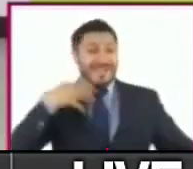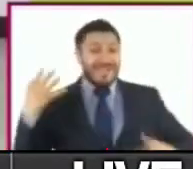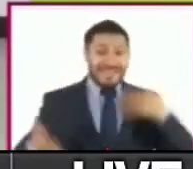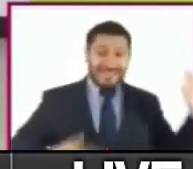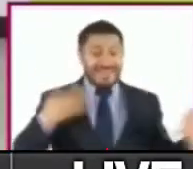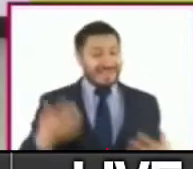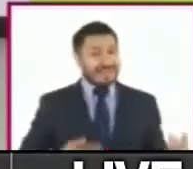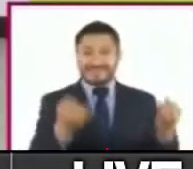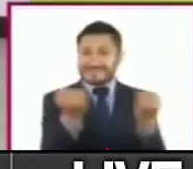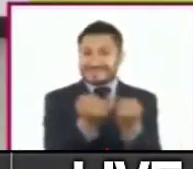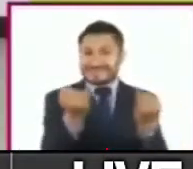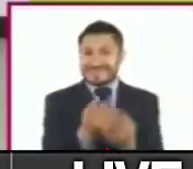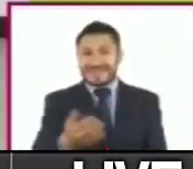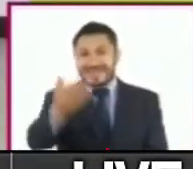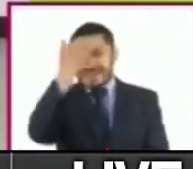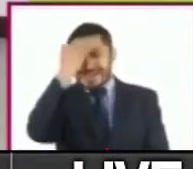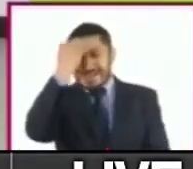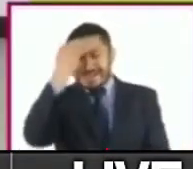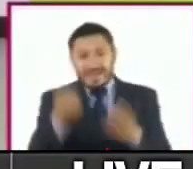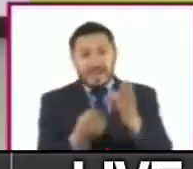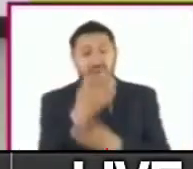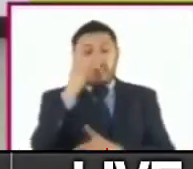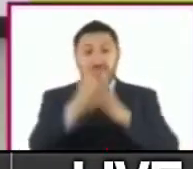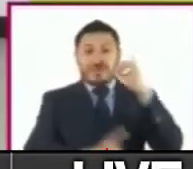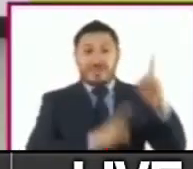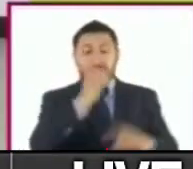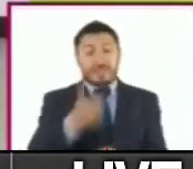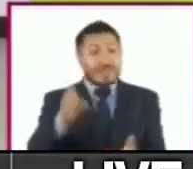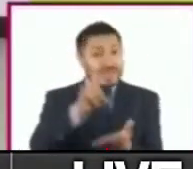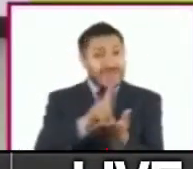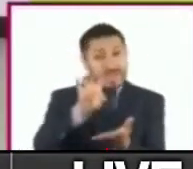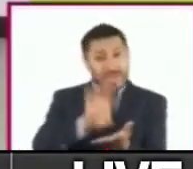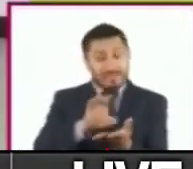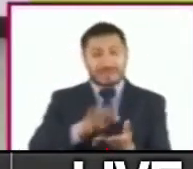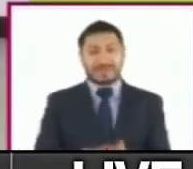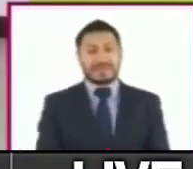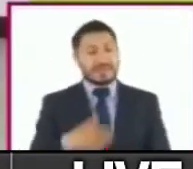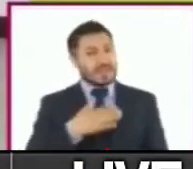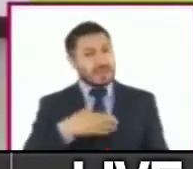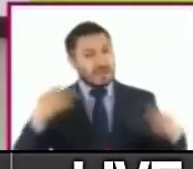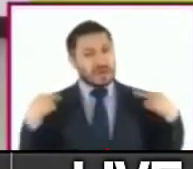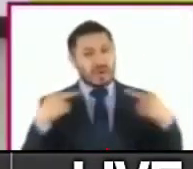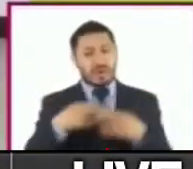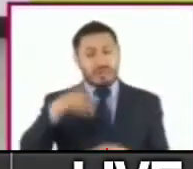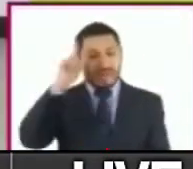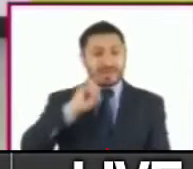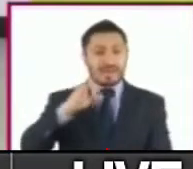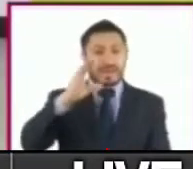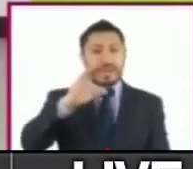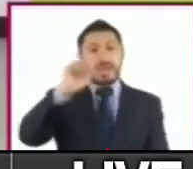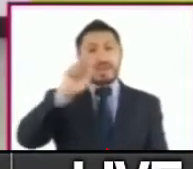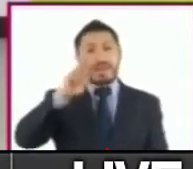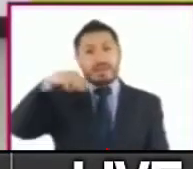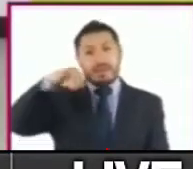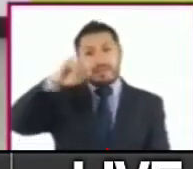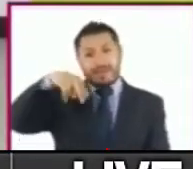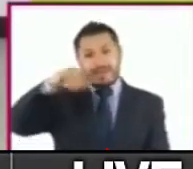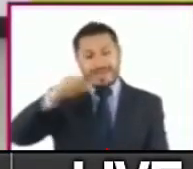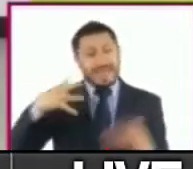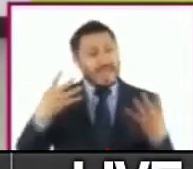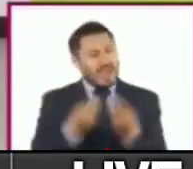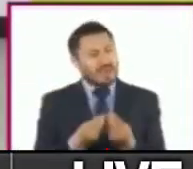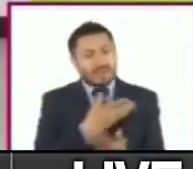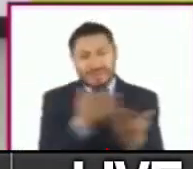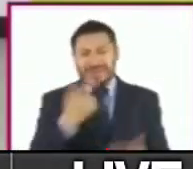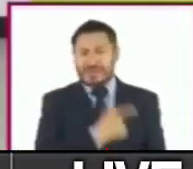Además, conoceremos un deporte paralímpico. Yo soy la profesora Carmina y es un placer estar con ustedes, así que les doy